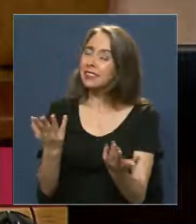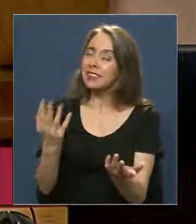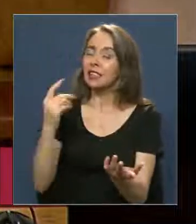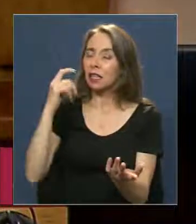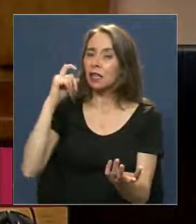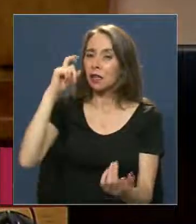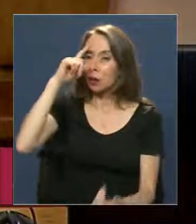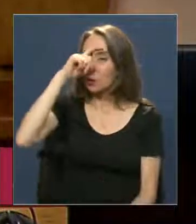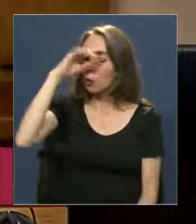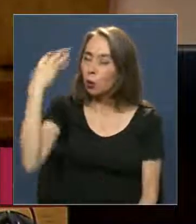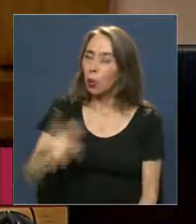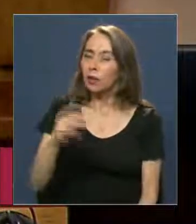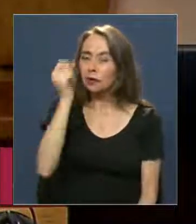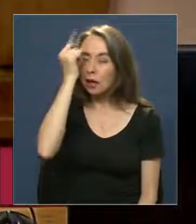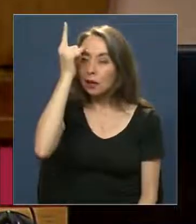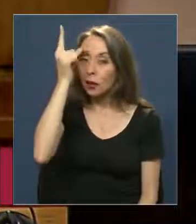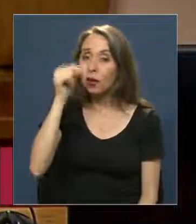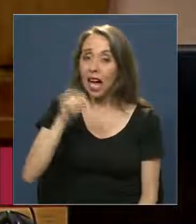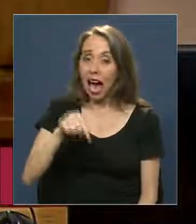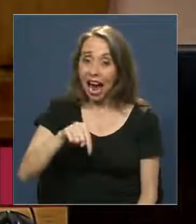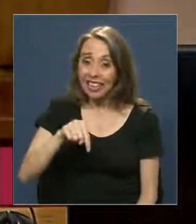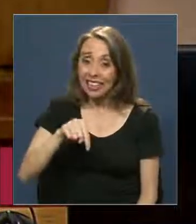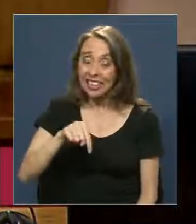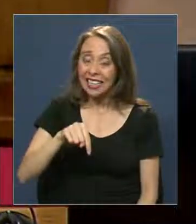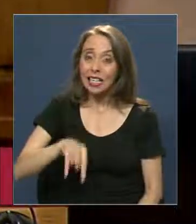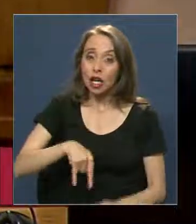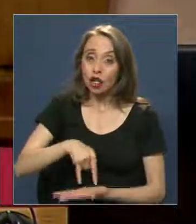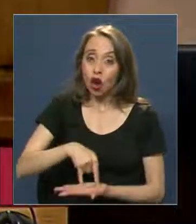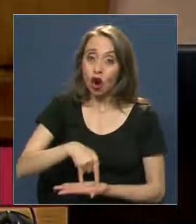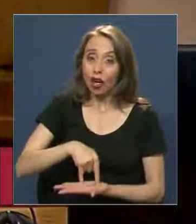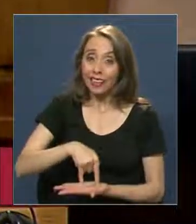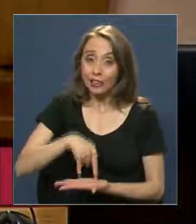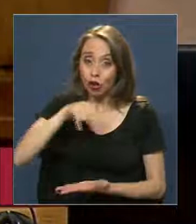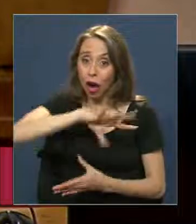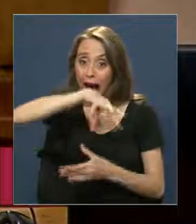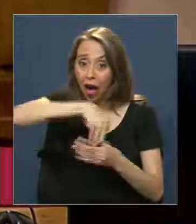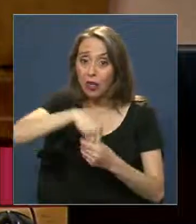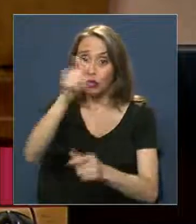cuesta entender que aquí incluso dentro del Congreso se siga muchas veces